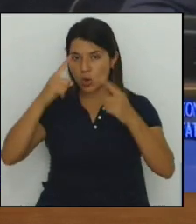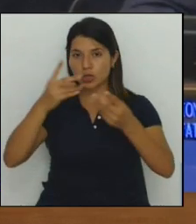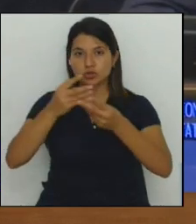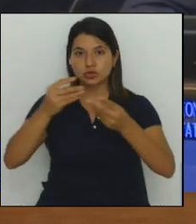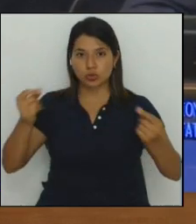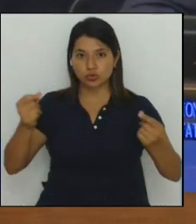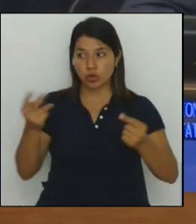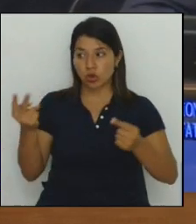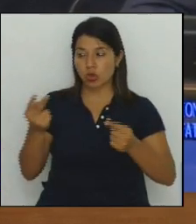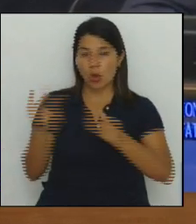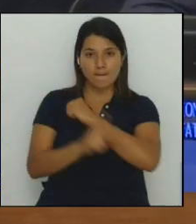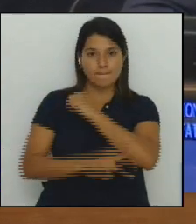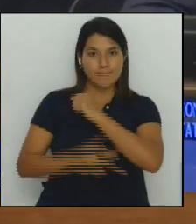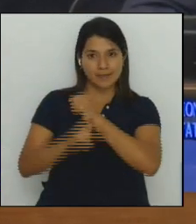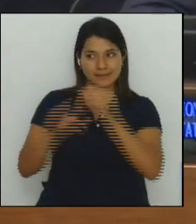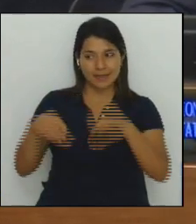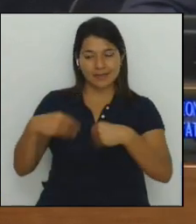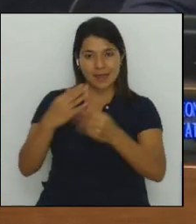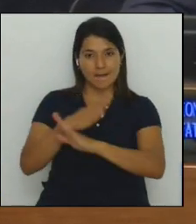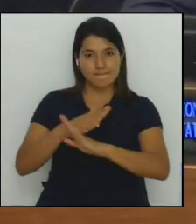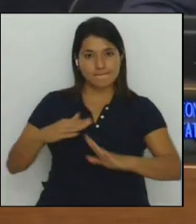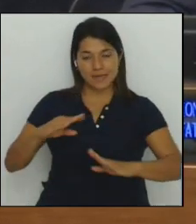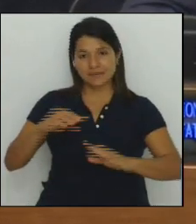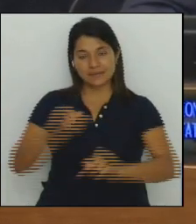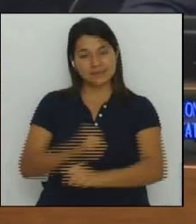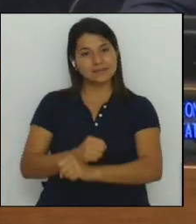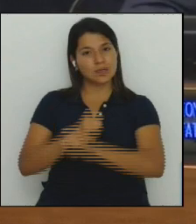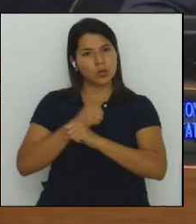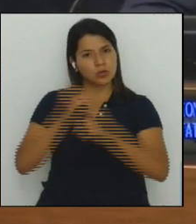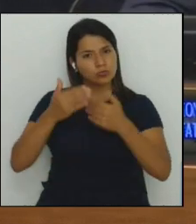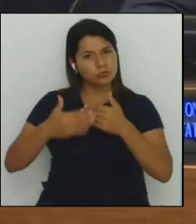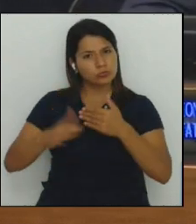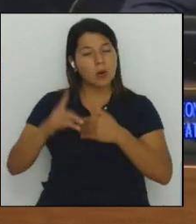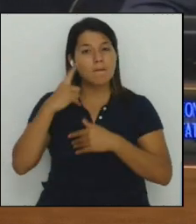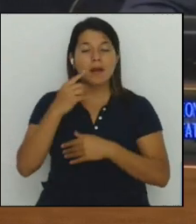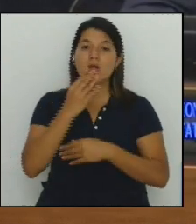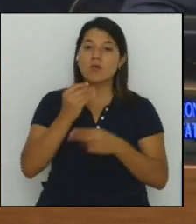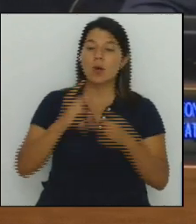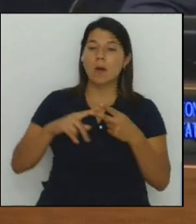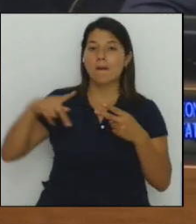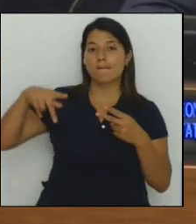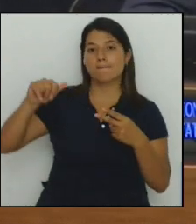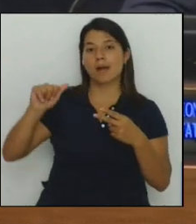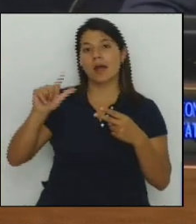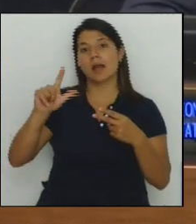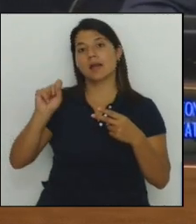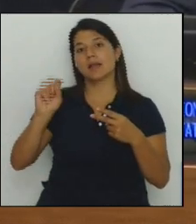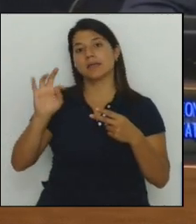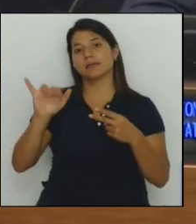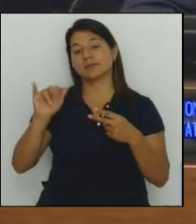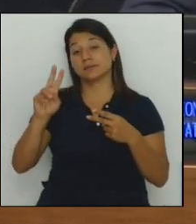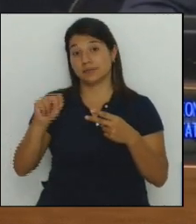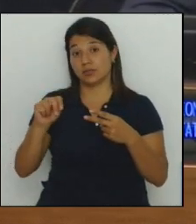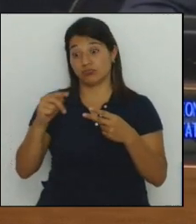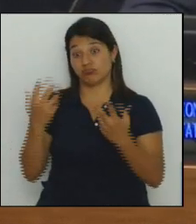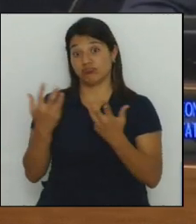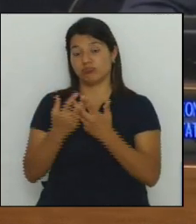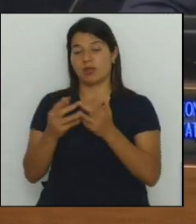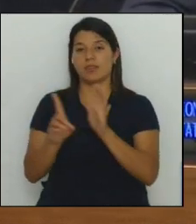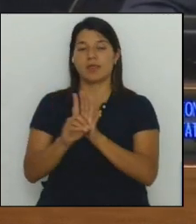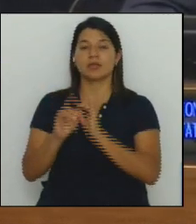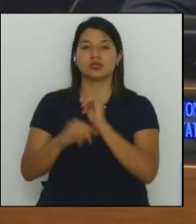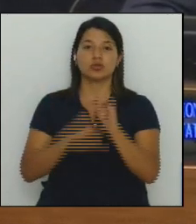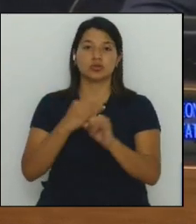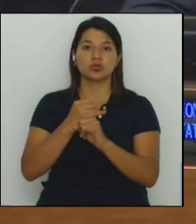paz y seguridad duraderas para israelíes y palestinos de acuerdo con el derecho internacional, las resoluciones de la ONU y los